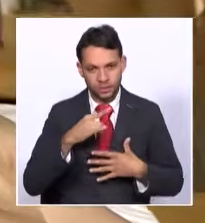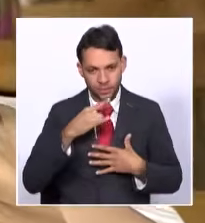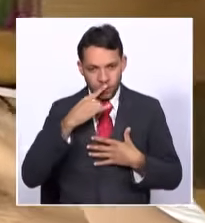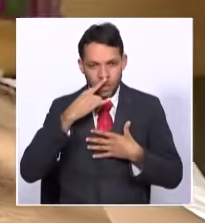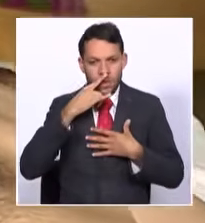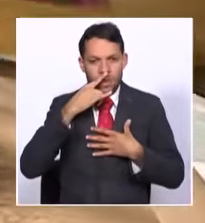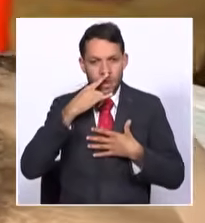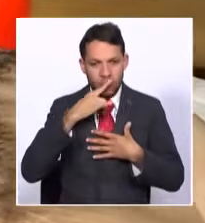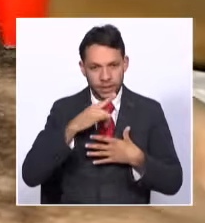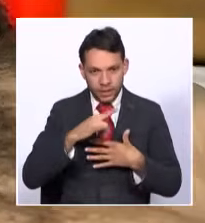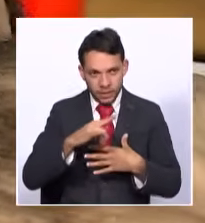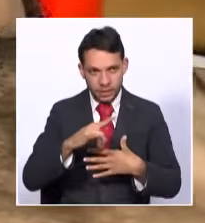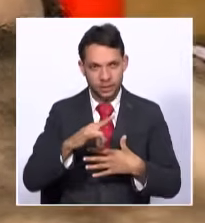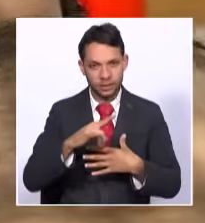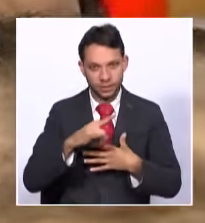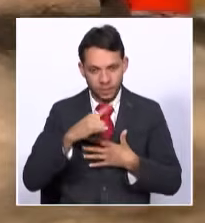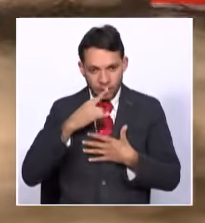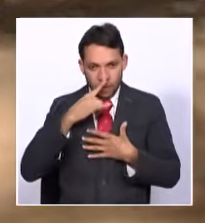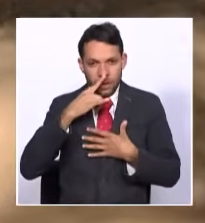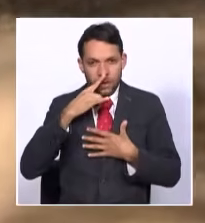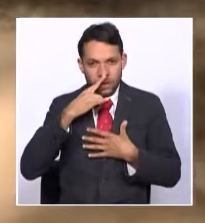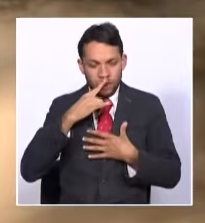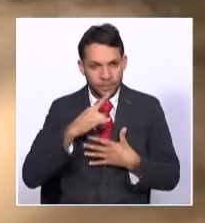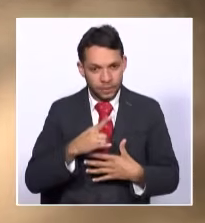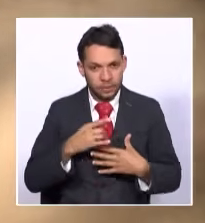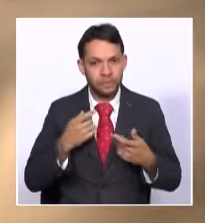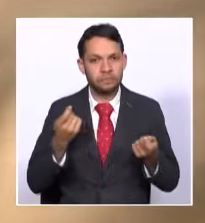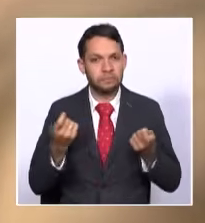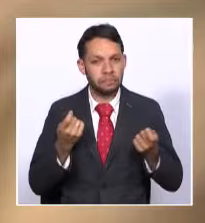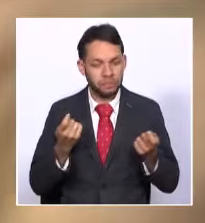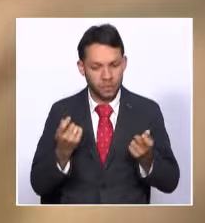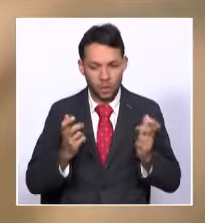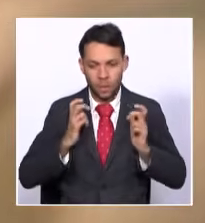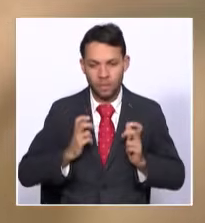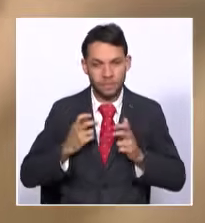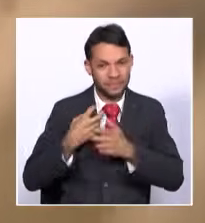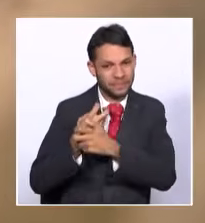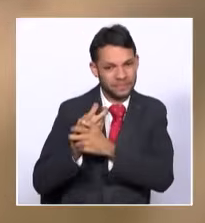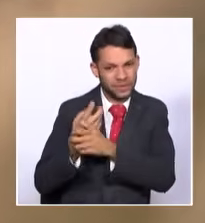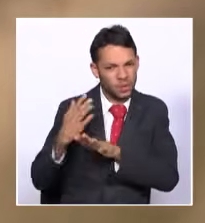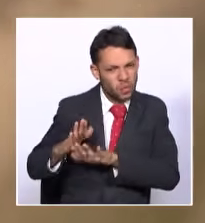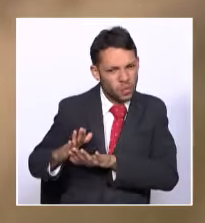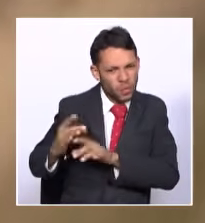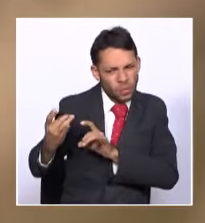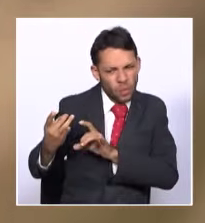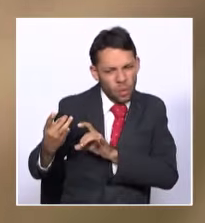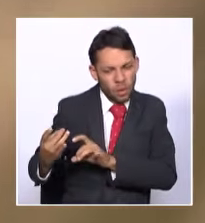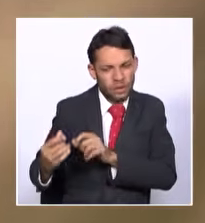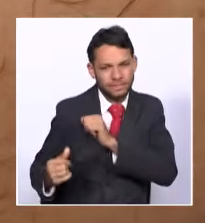de que hay que prevenir un hombro congelado porque el dolor es totalmente